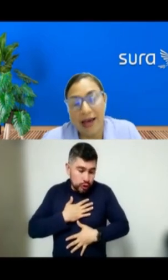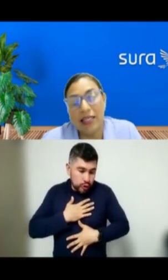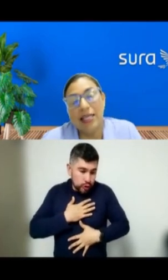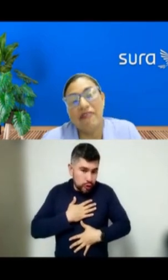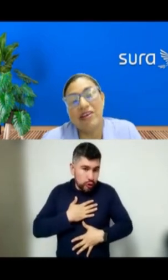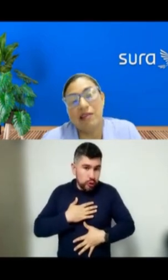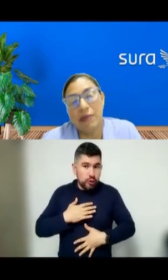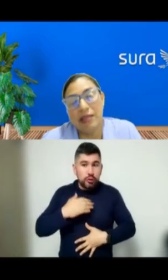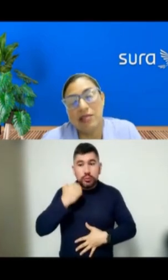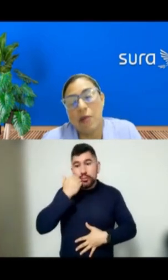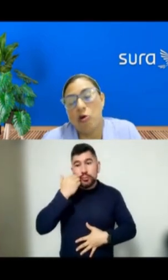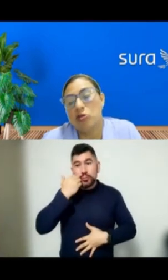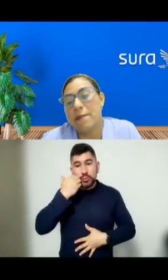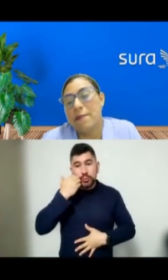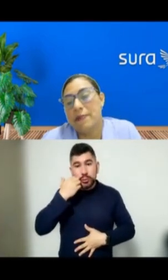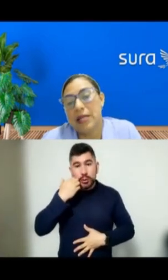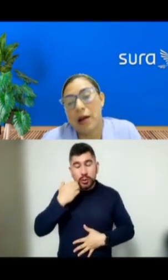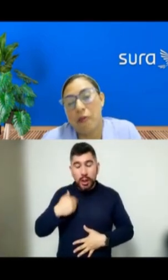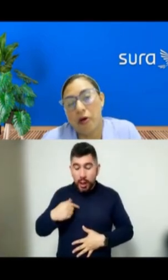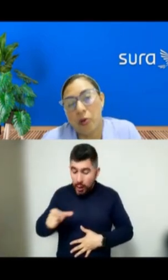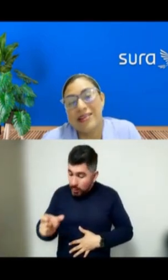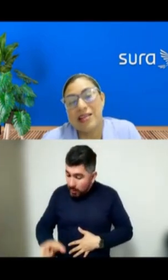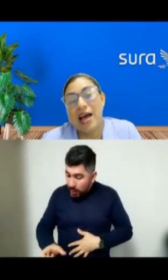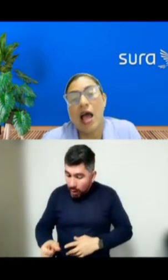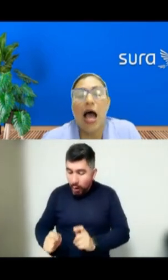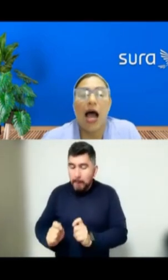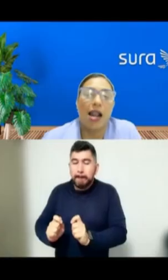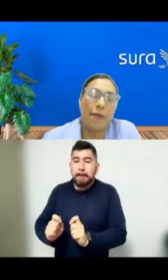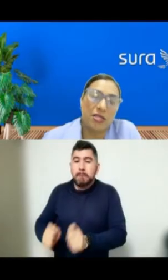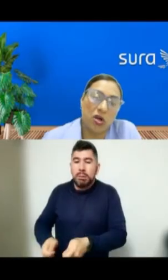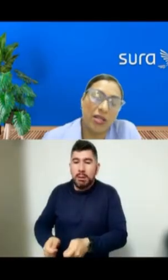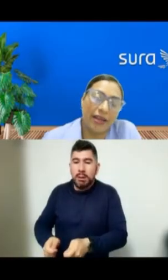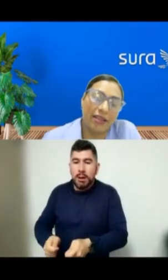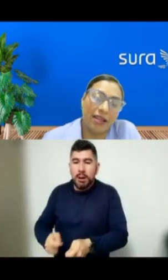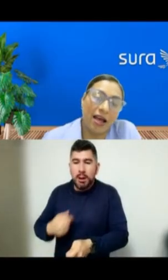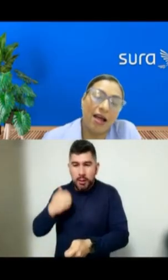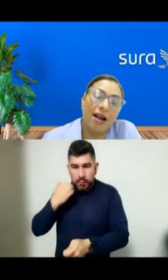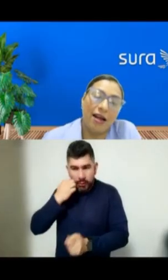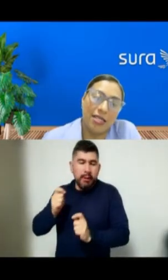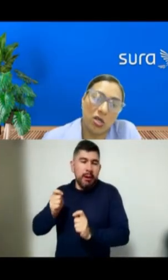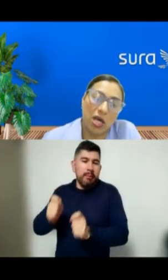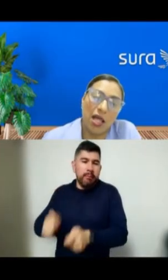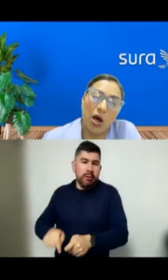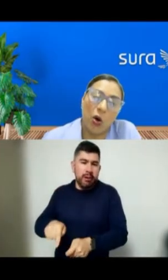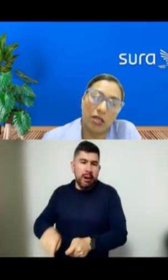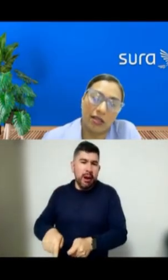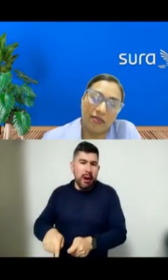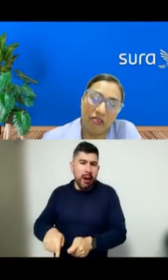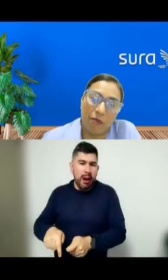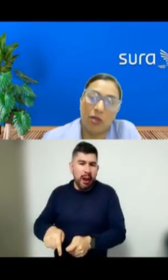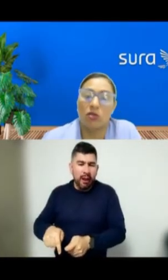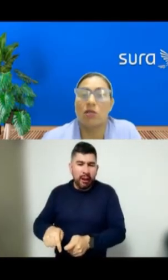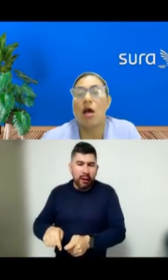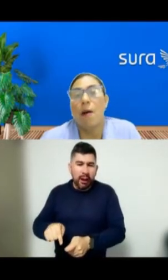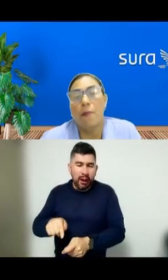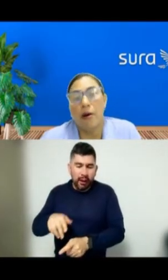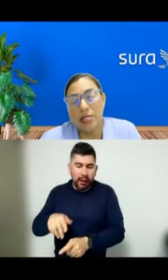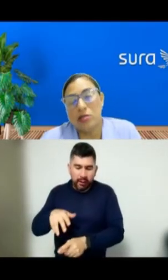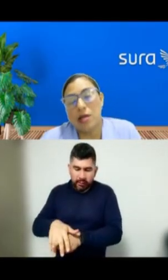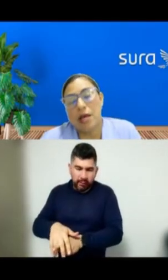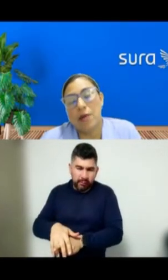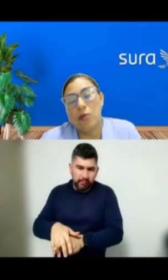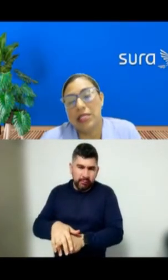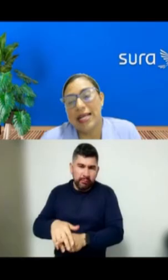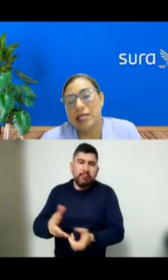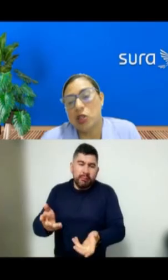alguna enfermedad y que fácilmente se la puedo pasar a la persona que está lesionada o que está enferma. Entonces,